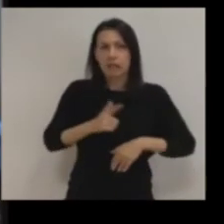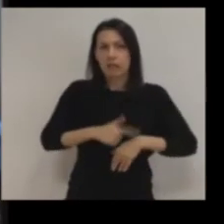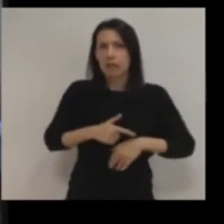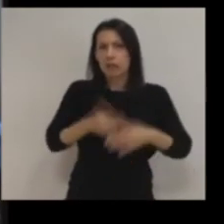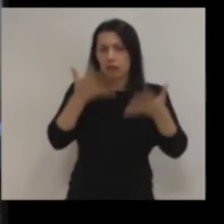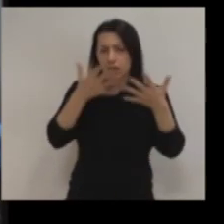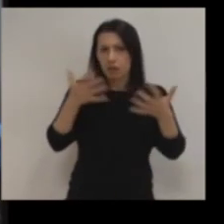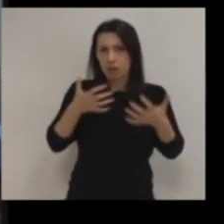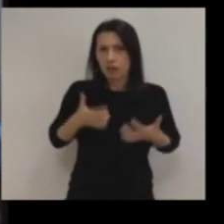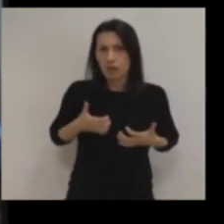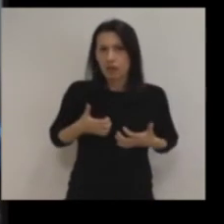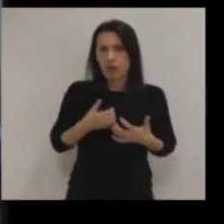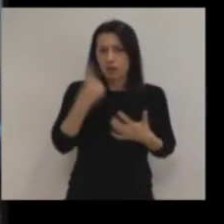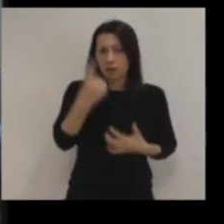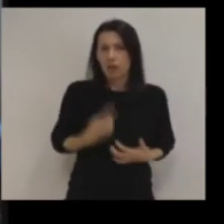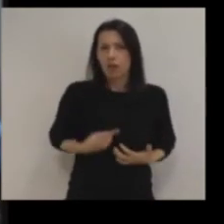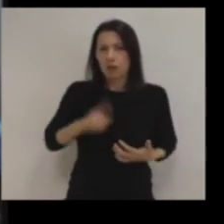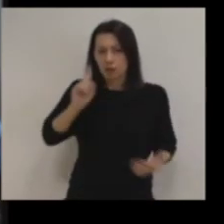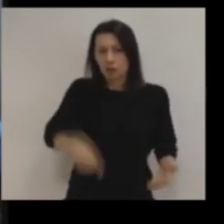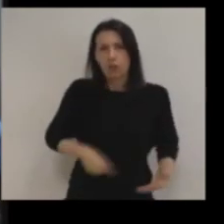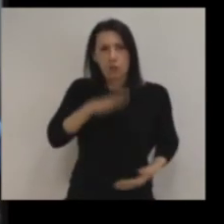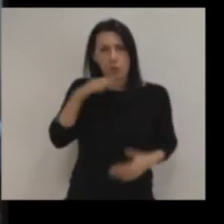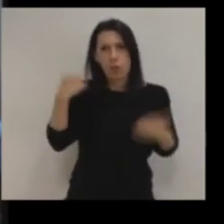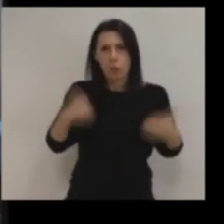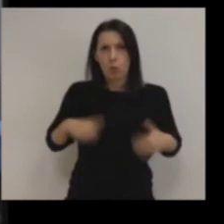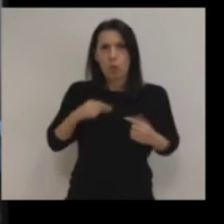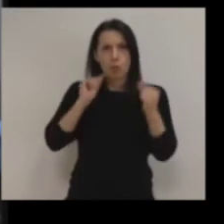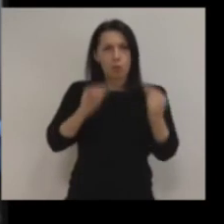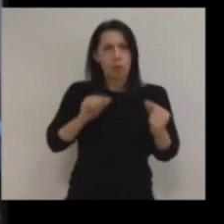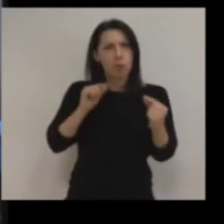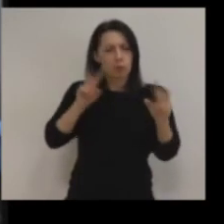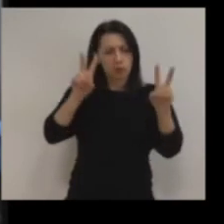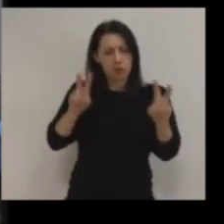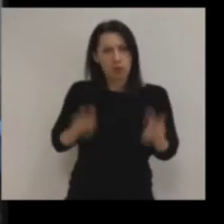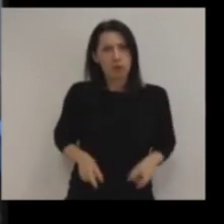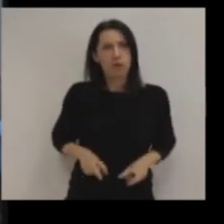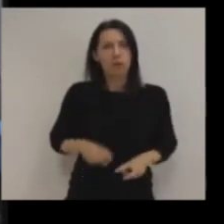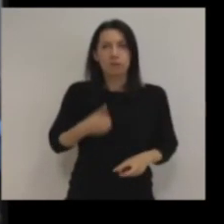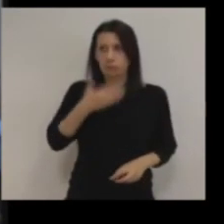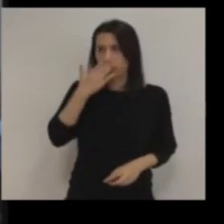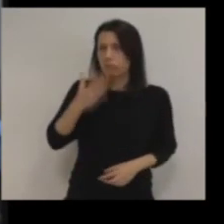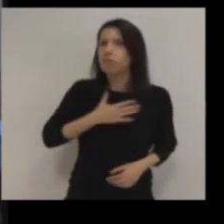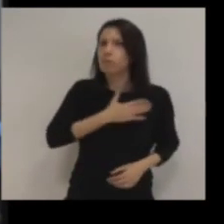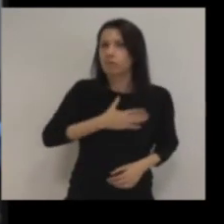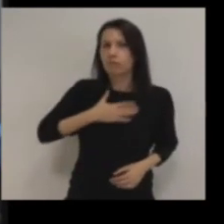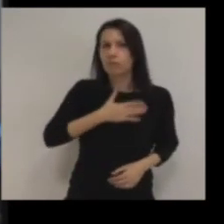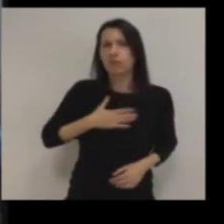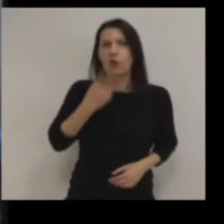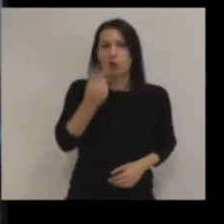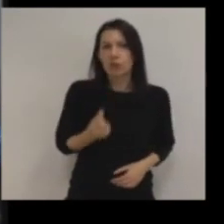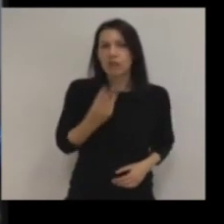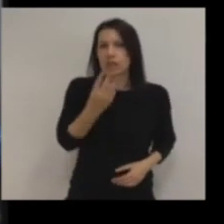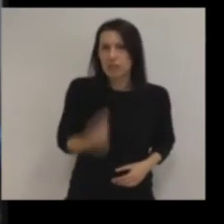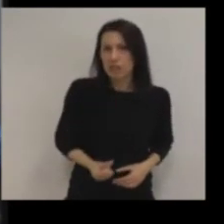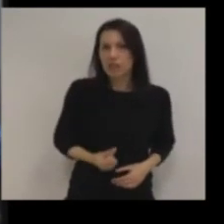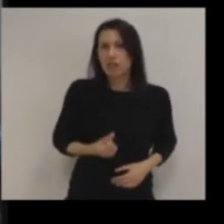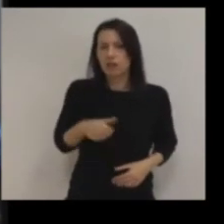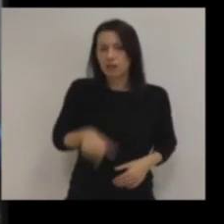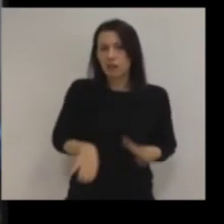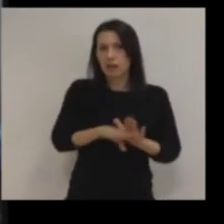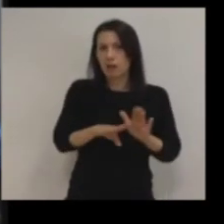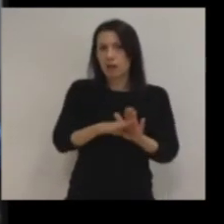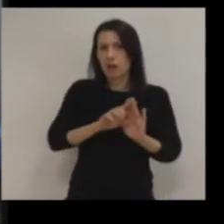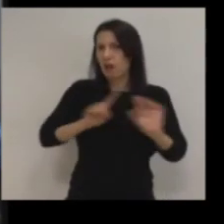a citarlas todas porque ha sido tremendamente intenso, y podríamos estar, la verdad, y con muchísimo gusto, 2 días, 3 días, y no